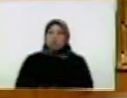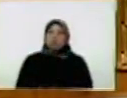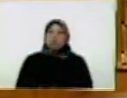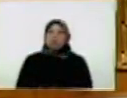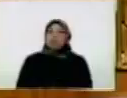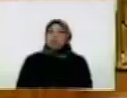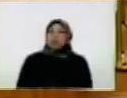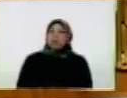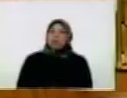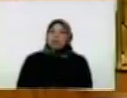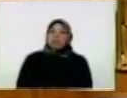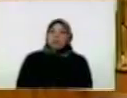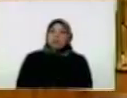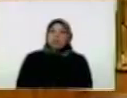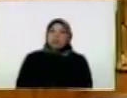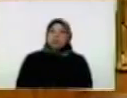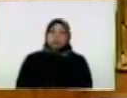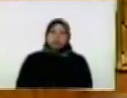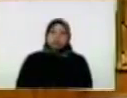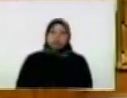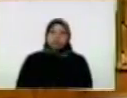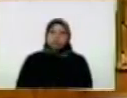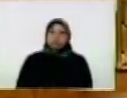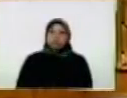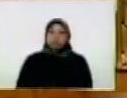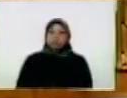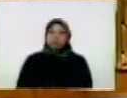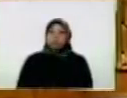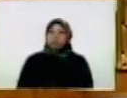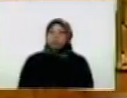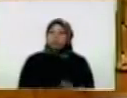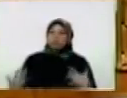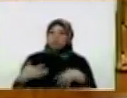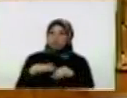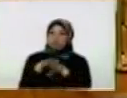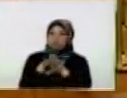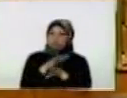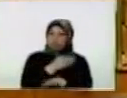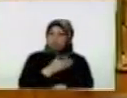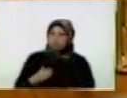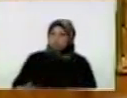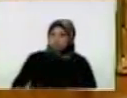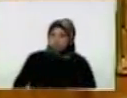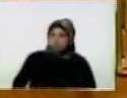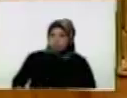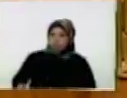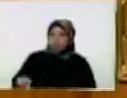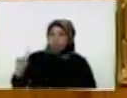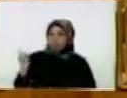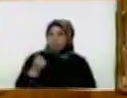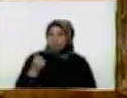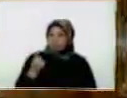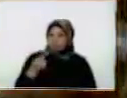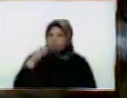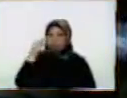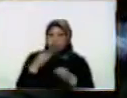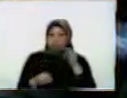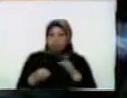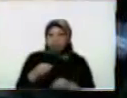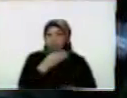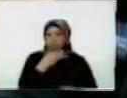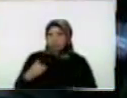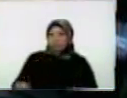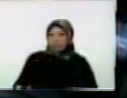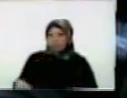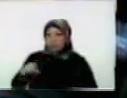El poder constituido que lo integran, por supuesto, como lo decía el presidente, y él es el primero, el poder ejecutivo, al Tribunal